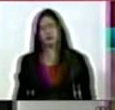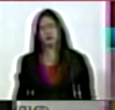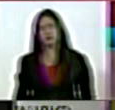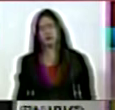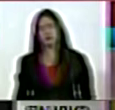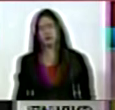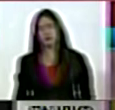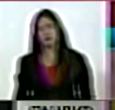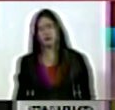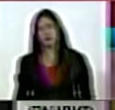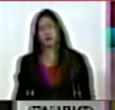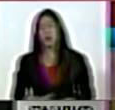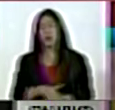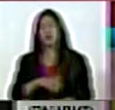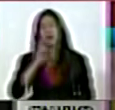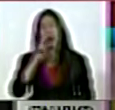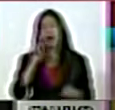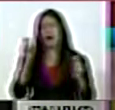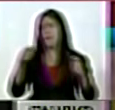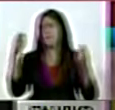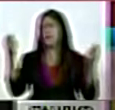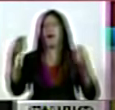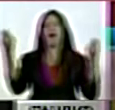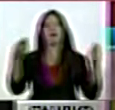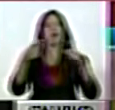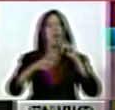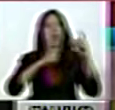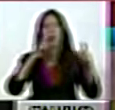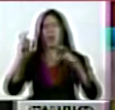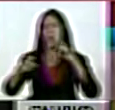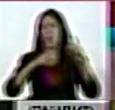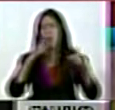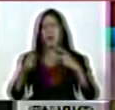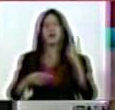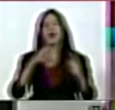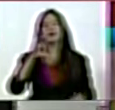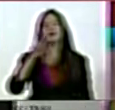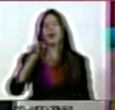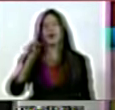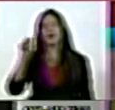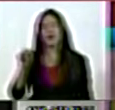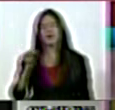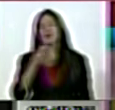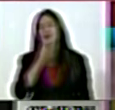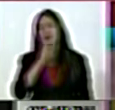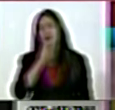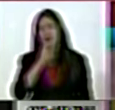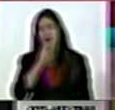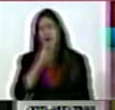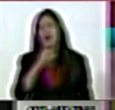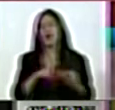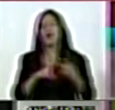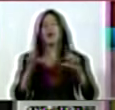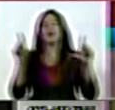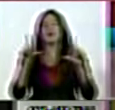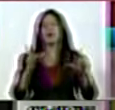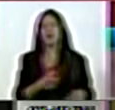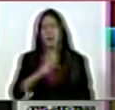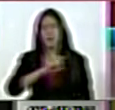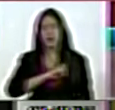Porque cuando yo veo las campañas de odio que hay en CNN en inglés, en las televisoras